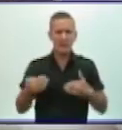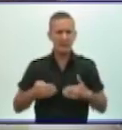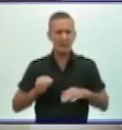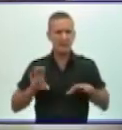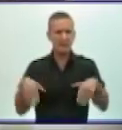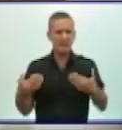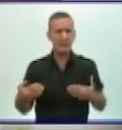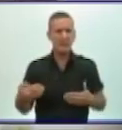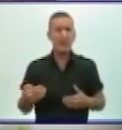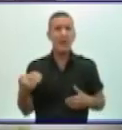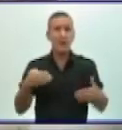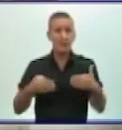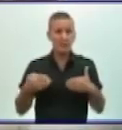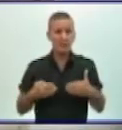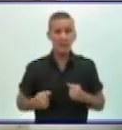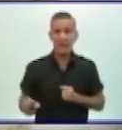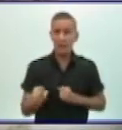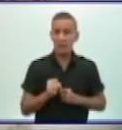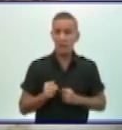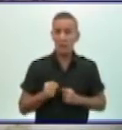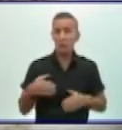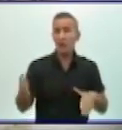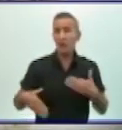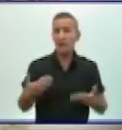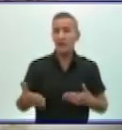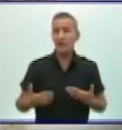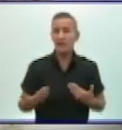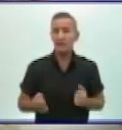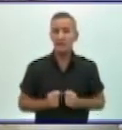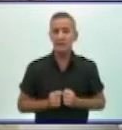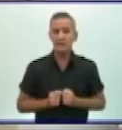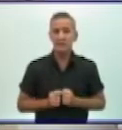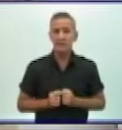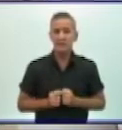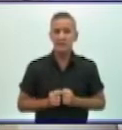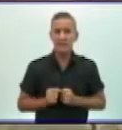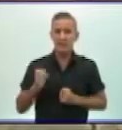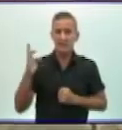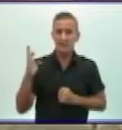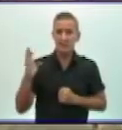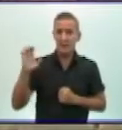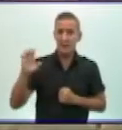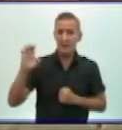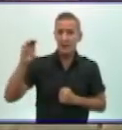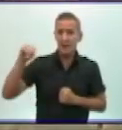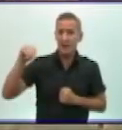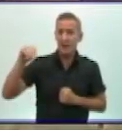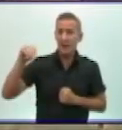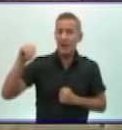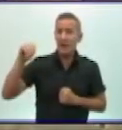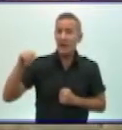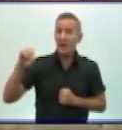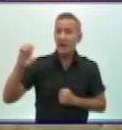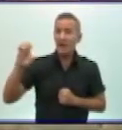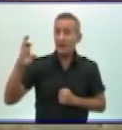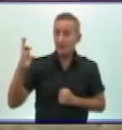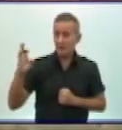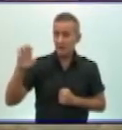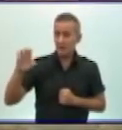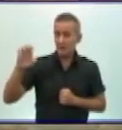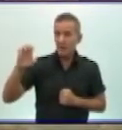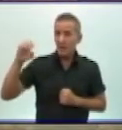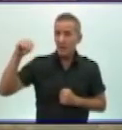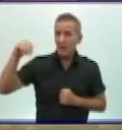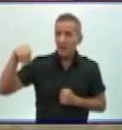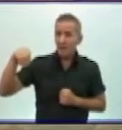Debemos participar en todas las actividades de la FEM y de la OPJM en las que convoque la escuela. Ajá, eso está bien, ¿ves? Y ya ahí tenemos un buen